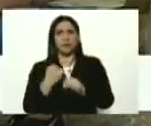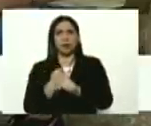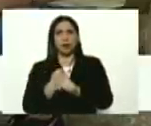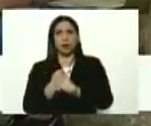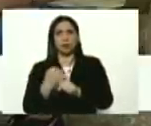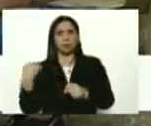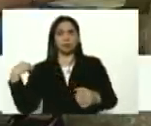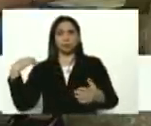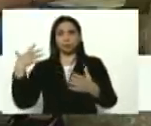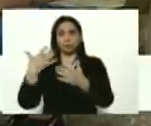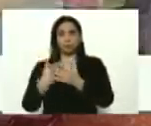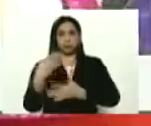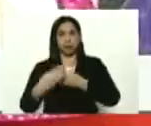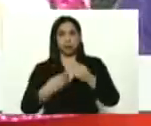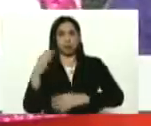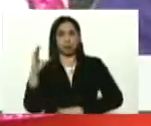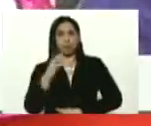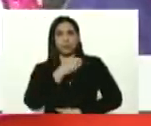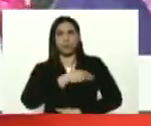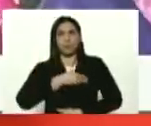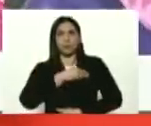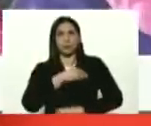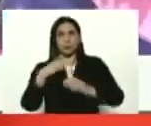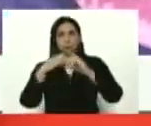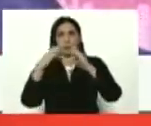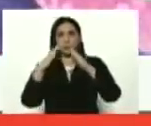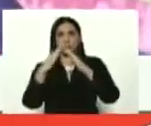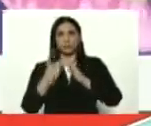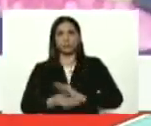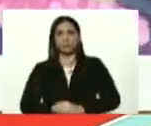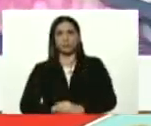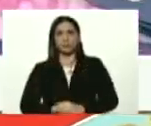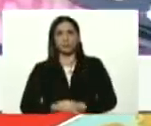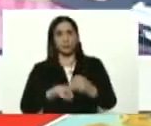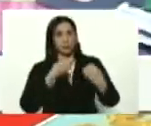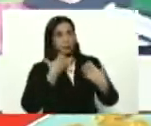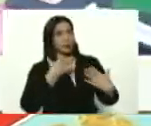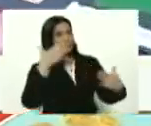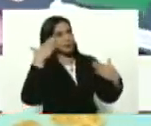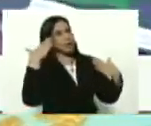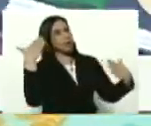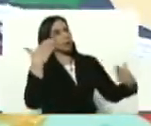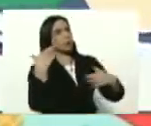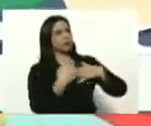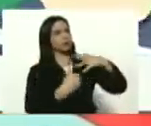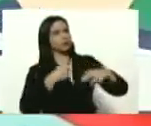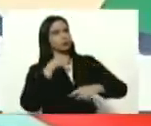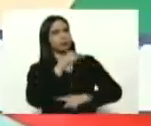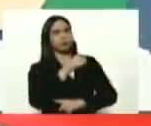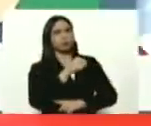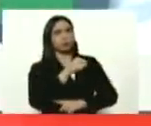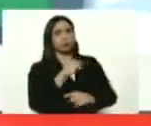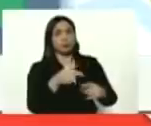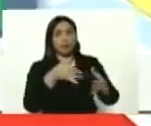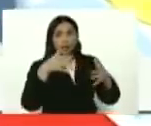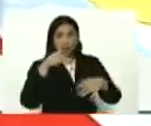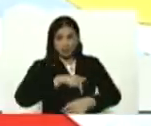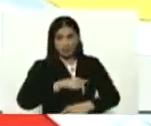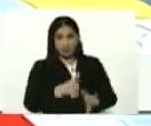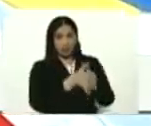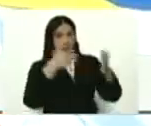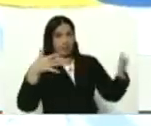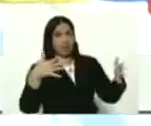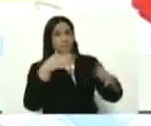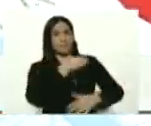viene haciendo en Caracas con la misión Hogares de la Patria. Bueno, un saludo revolucionario desde la gran misión Hogares de la